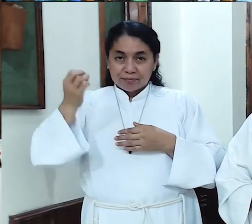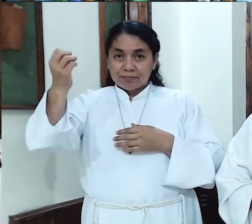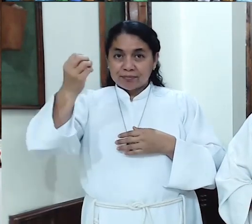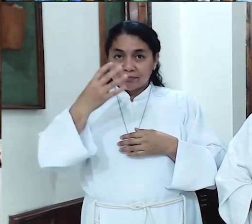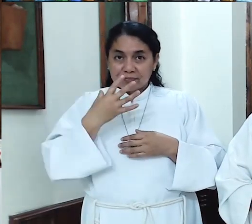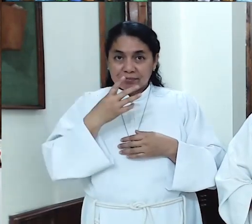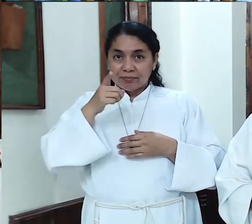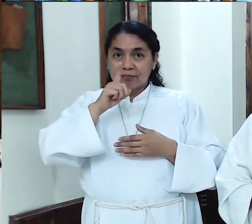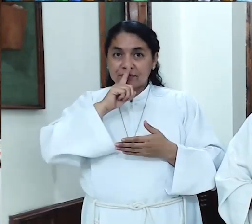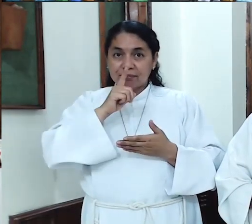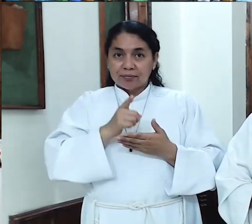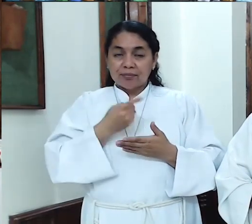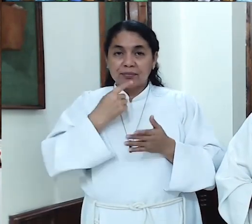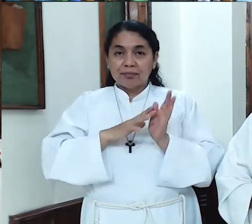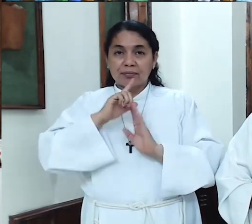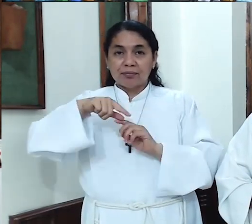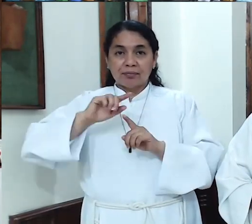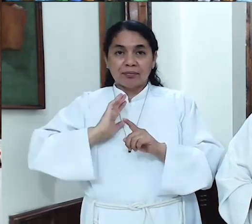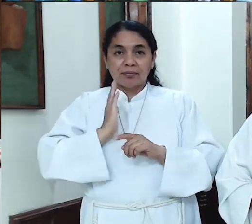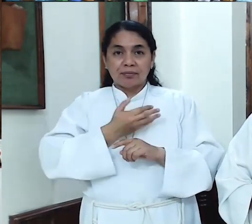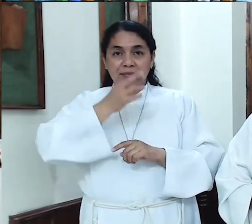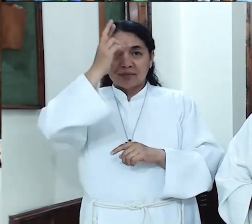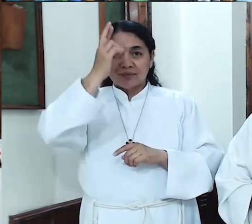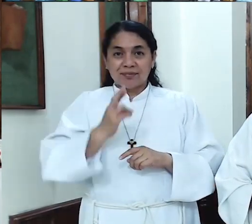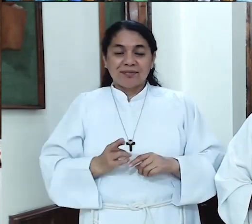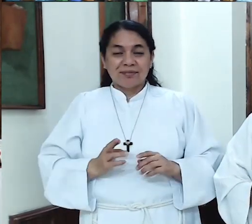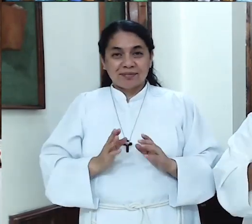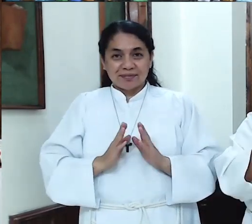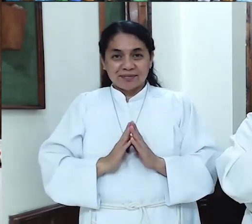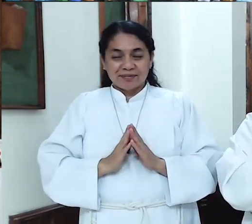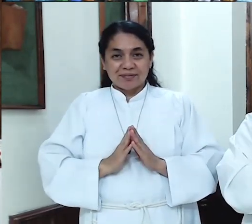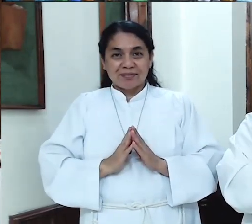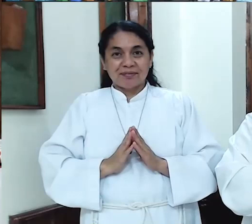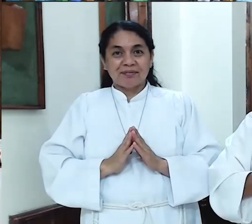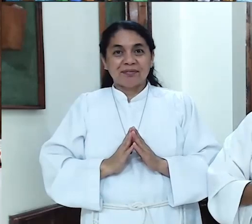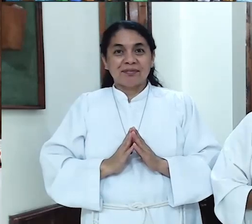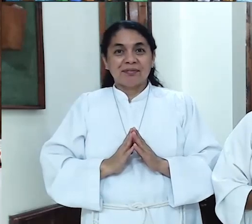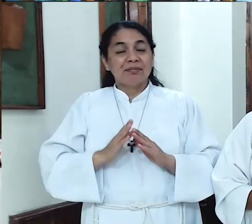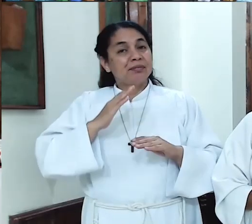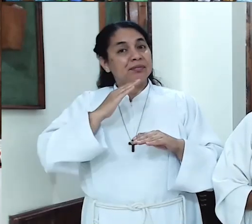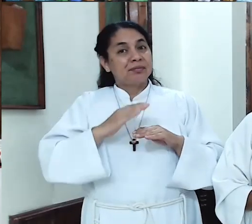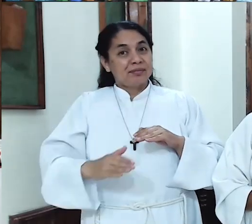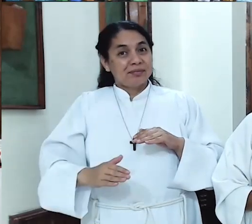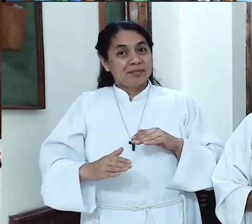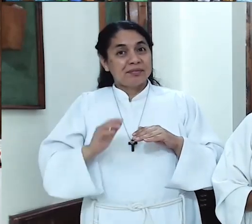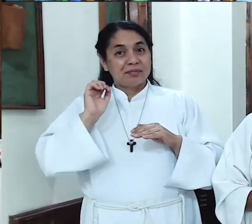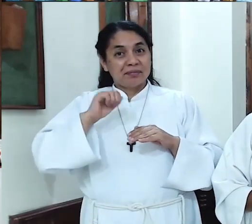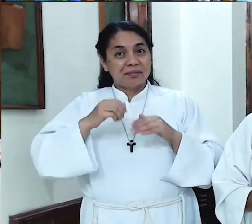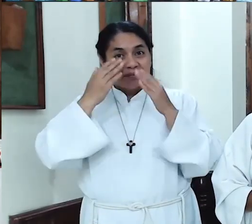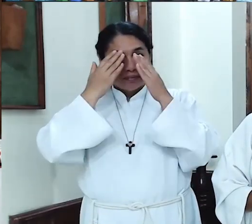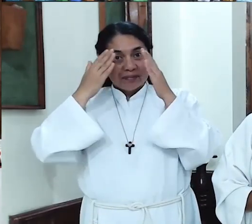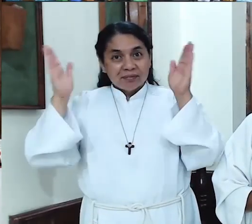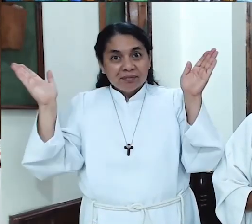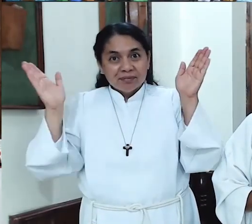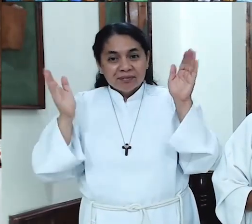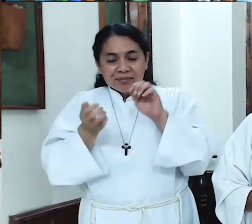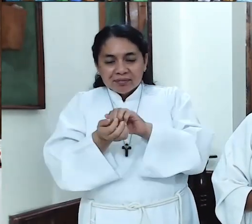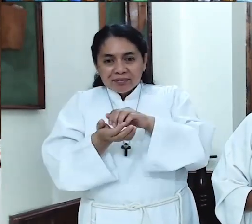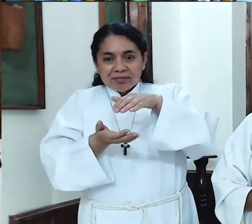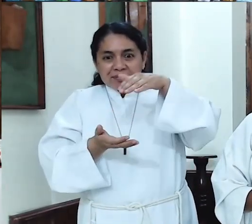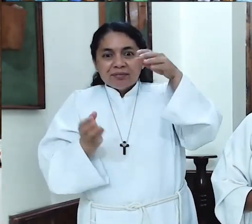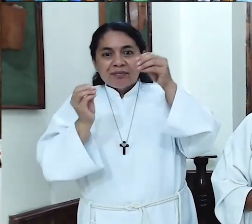verdad. Por Jesucristo nuestro Señor. Amén. Invitados a descubrir el tesoro de nuestra